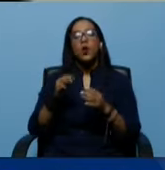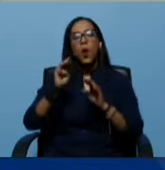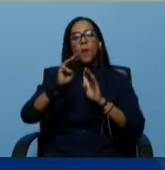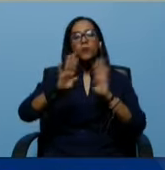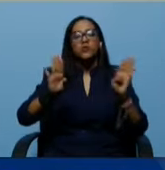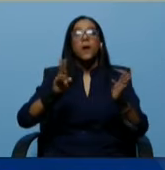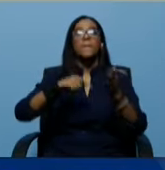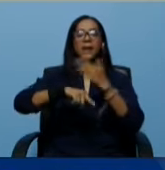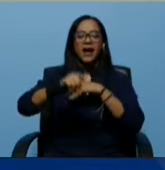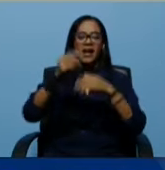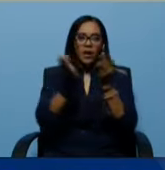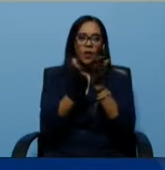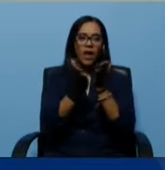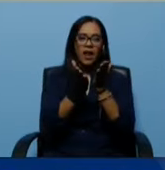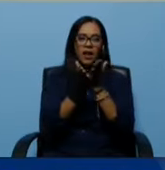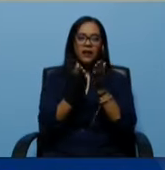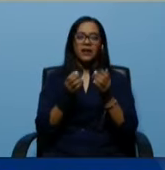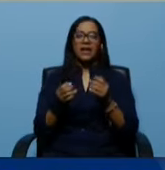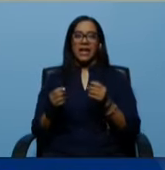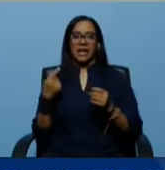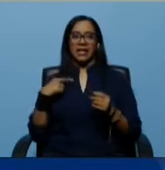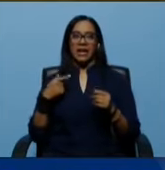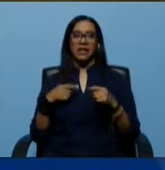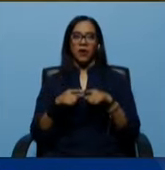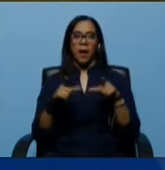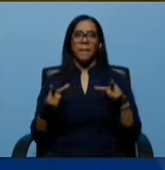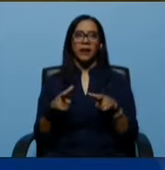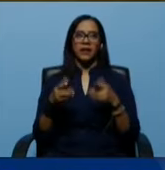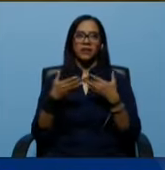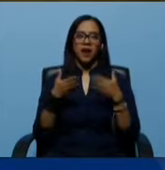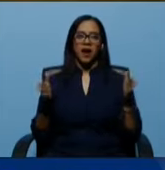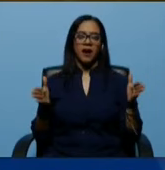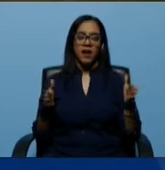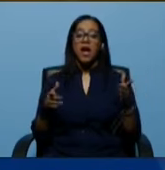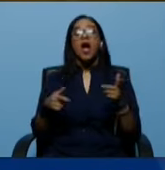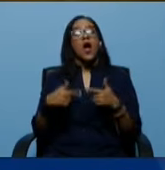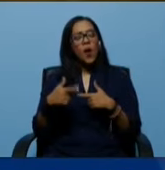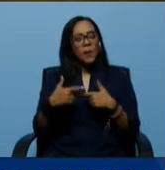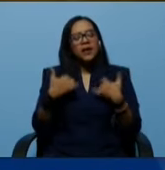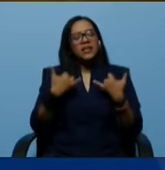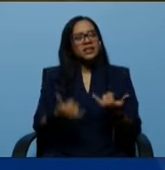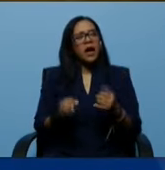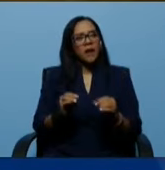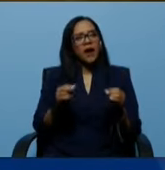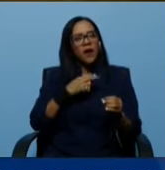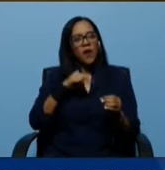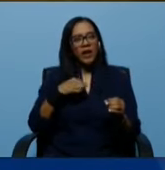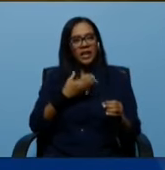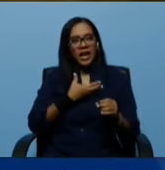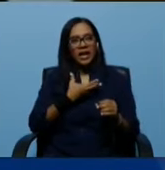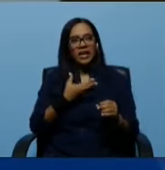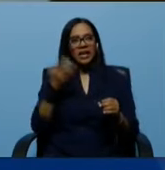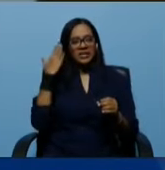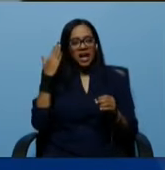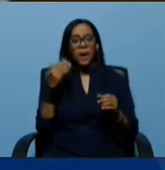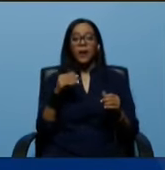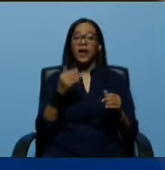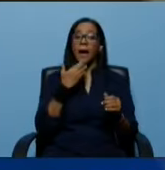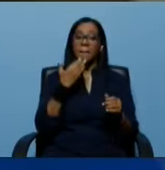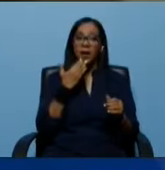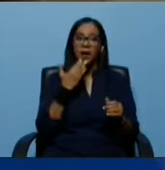Van a la Escuela. Y bueno, y tener estos espacios abiertos y los próximos que ya anunció nuestra alcaldesa, que sabemos que pronto